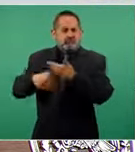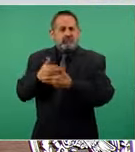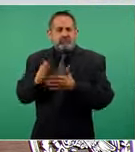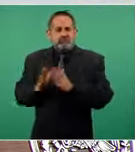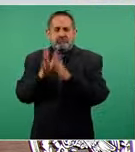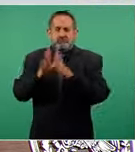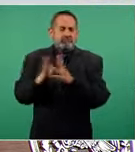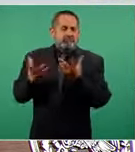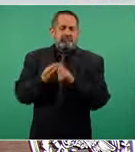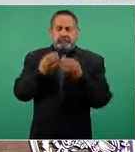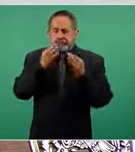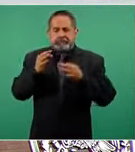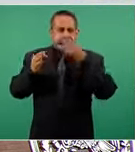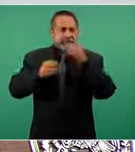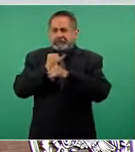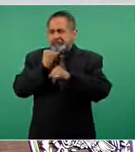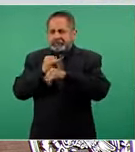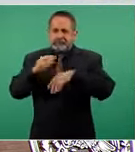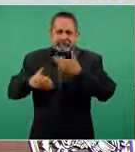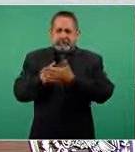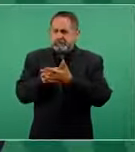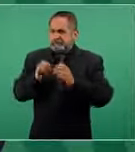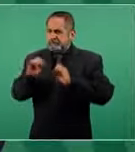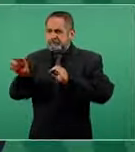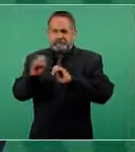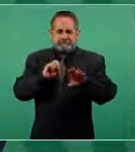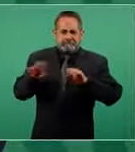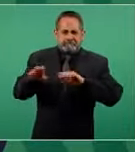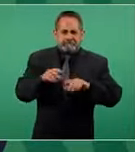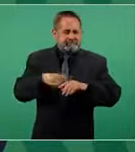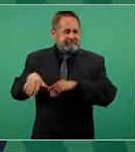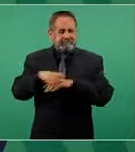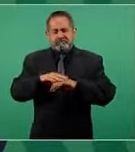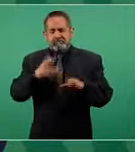participando en las redes, interactuando.